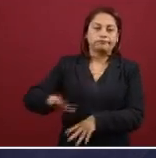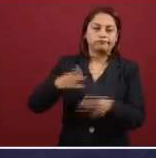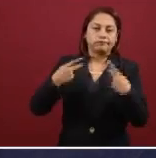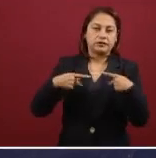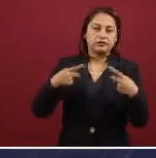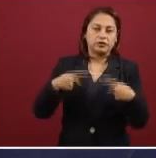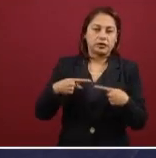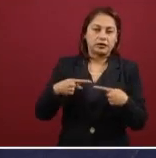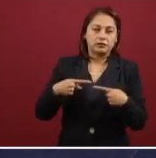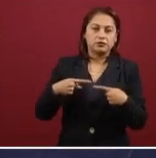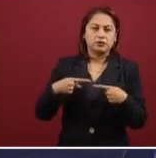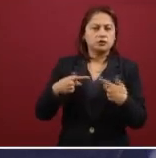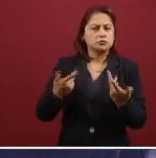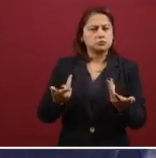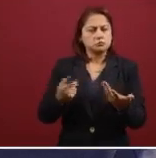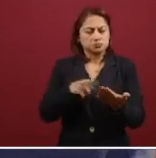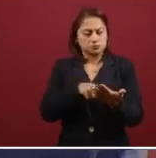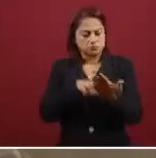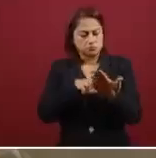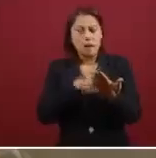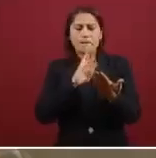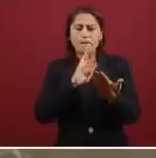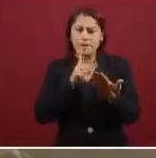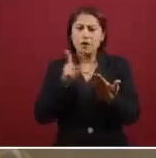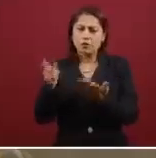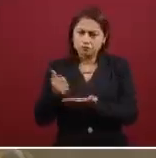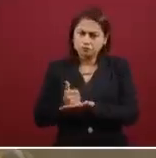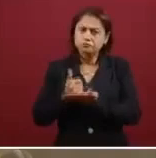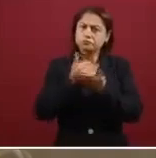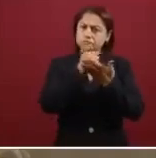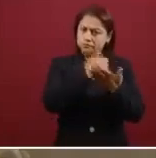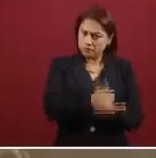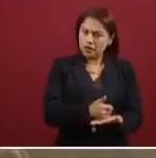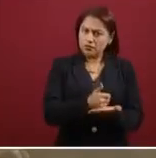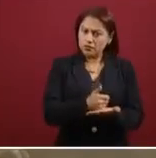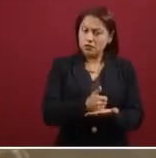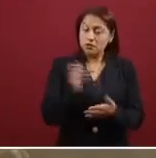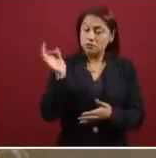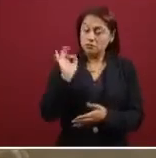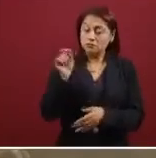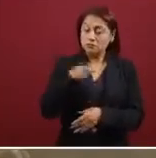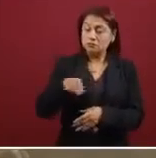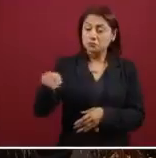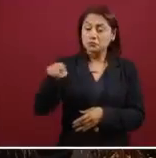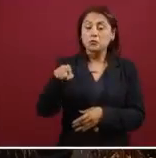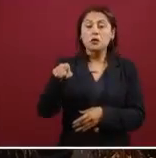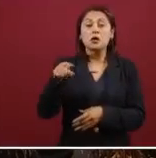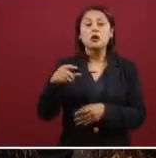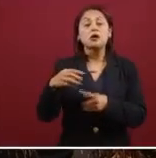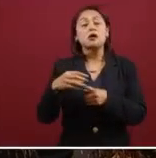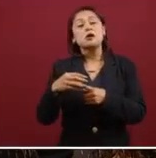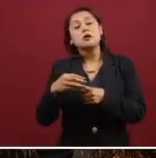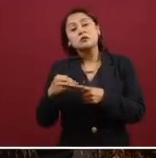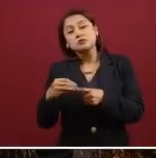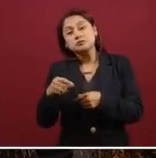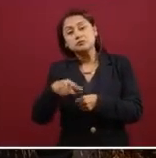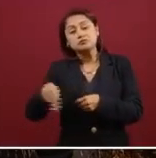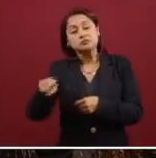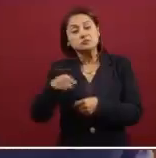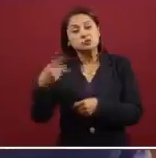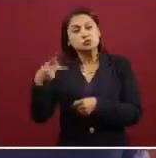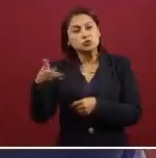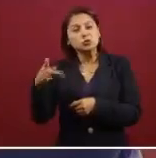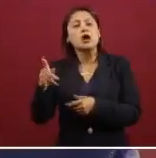porque puede ser que si la aportación se destine a apoyar a la gente que lo